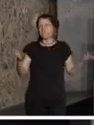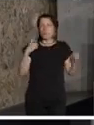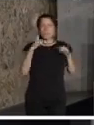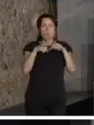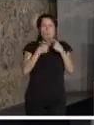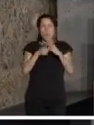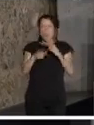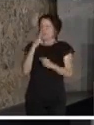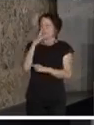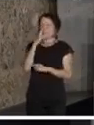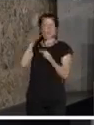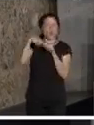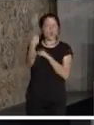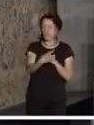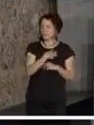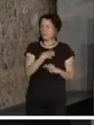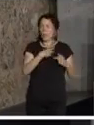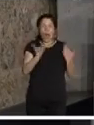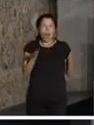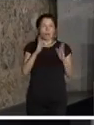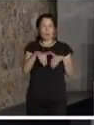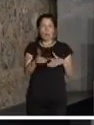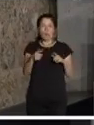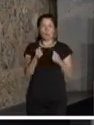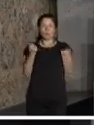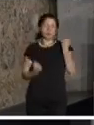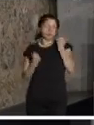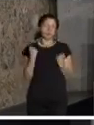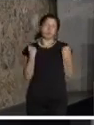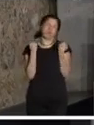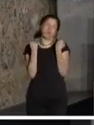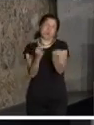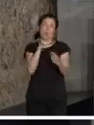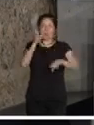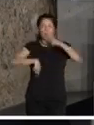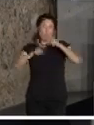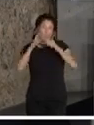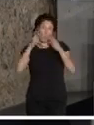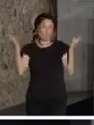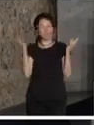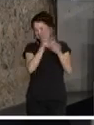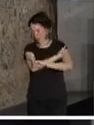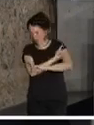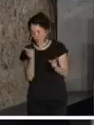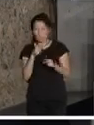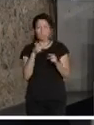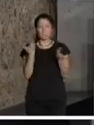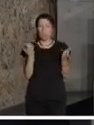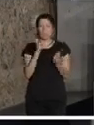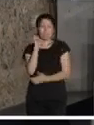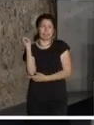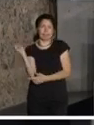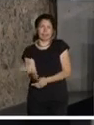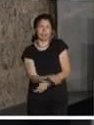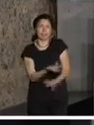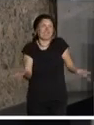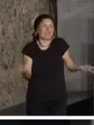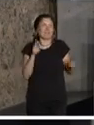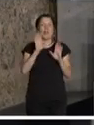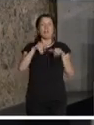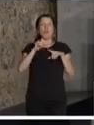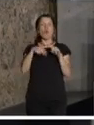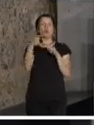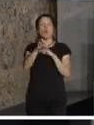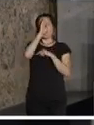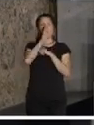la familia no lo puede ir a ver todos los días con lo cual hay con un desplazamiento en coche porque transporte público tampoco tenemos etcétera etcétera Esas son las